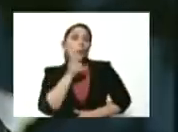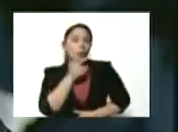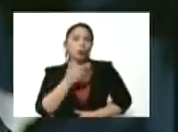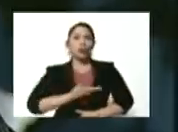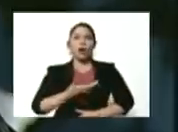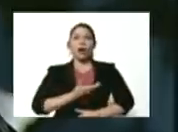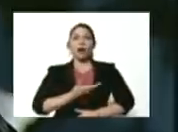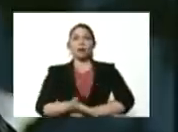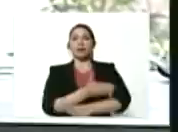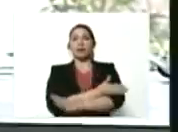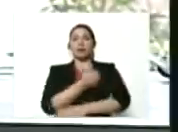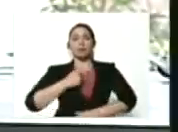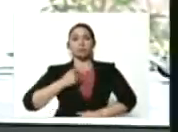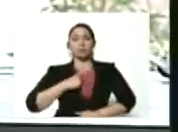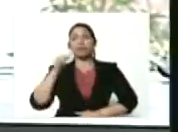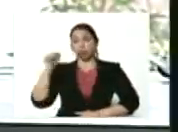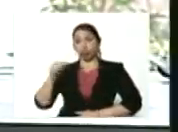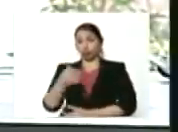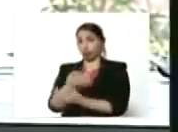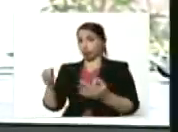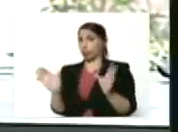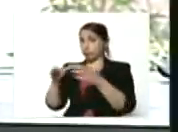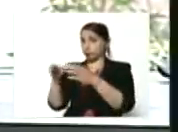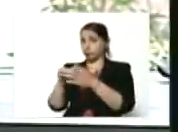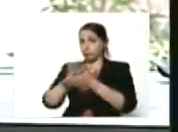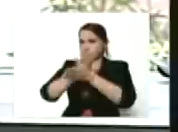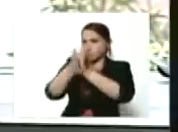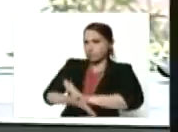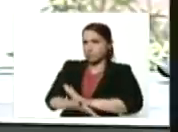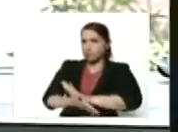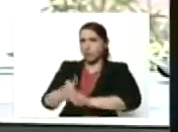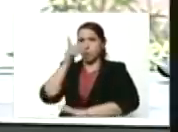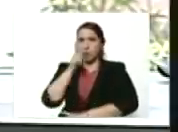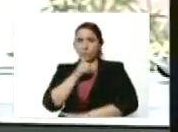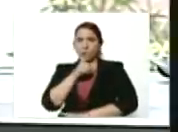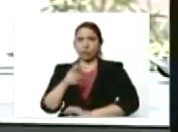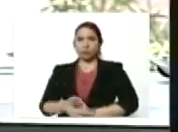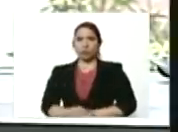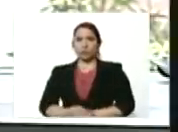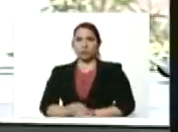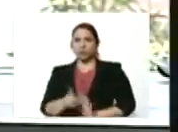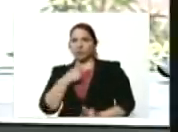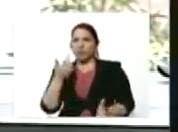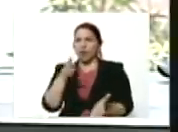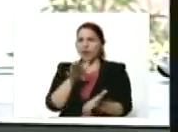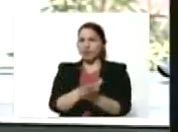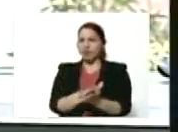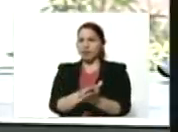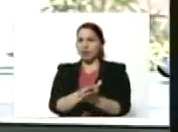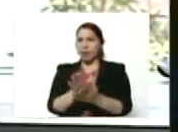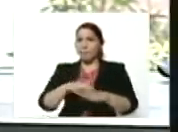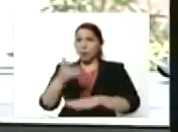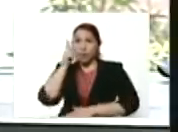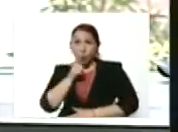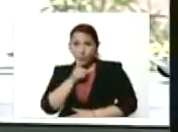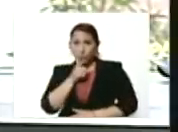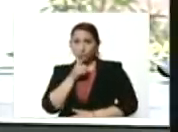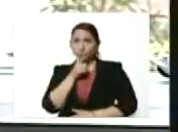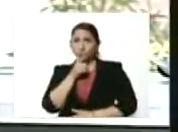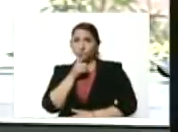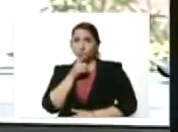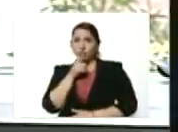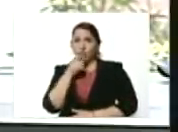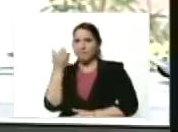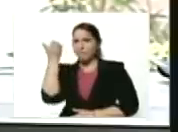alcalde de Chacao. Correcto, era de los grupos de exterminio que tenía. De exterminio, de asesinato, porque Leopoldo López es un